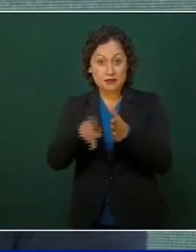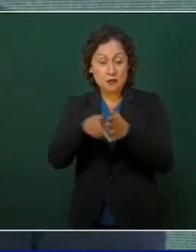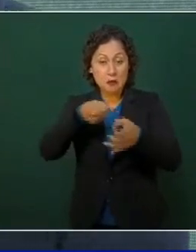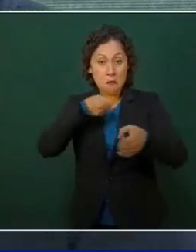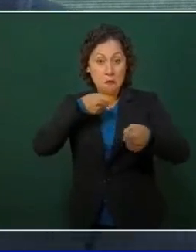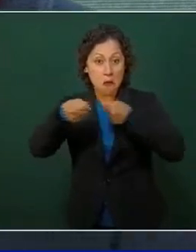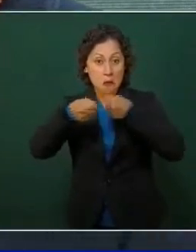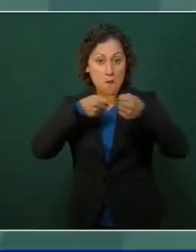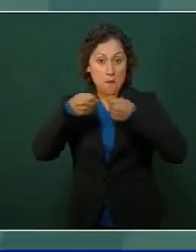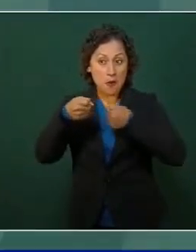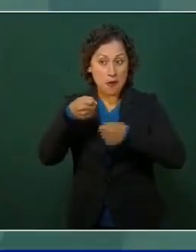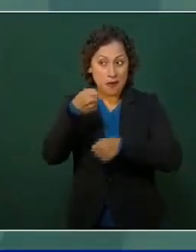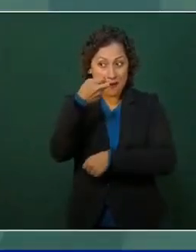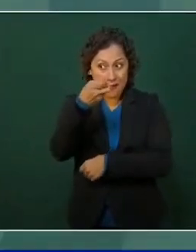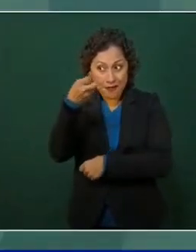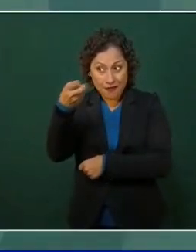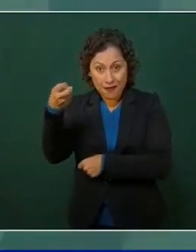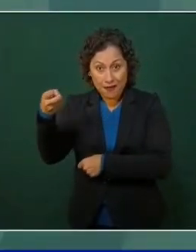Porque